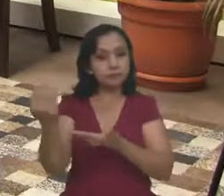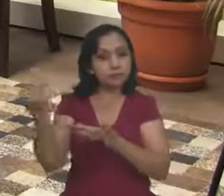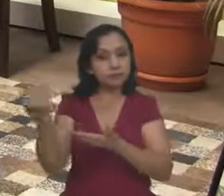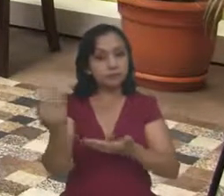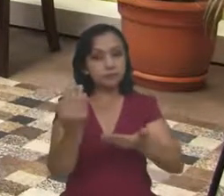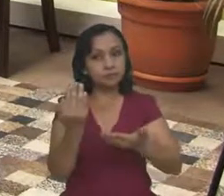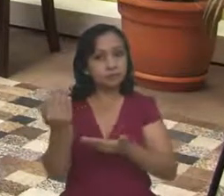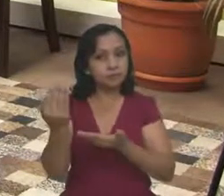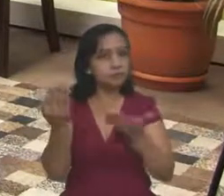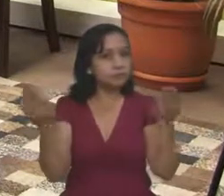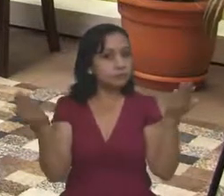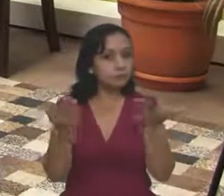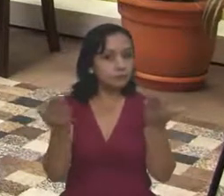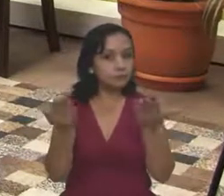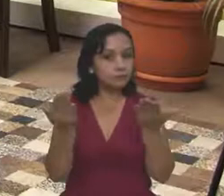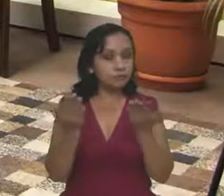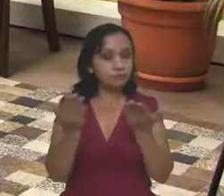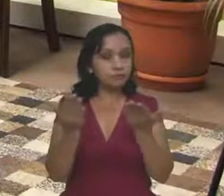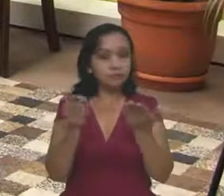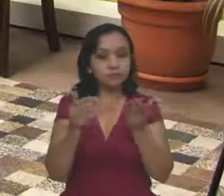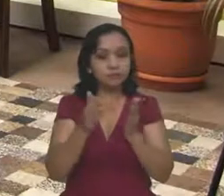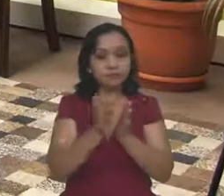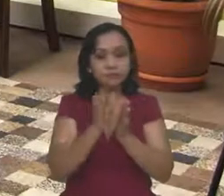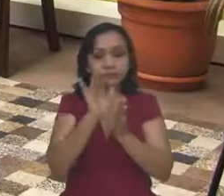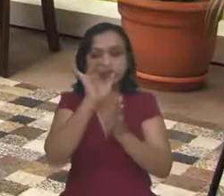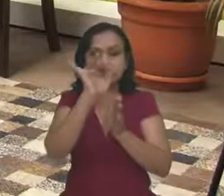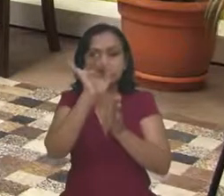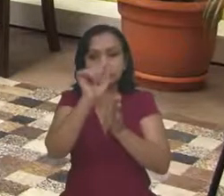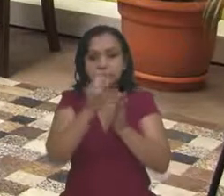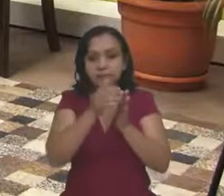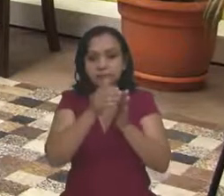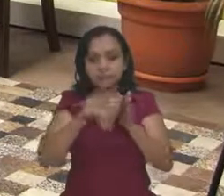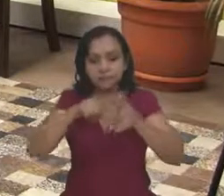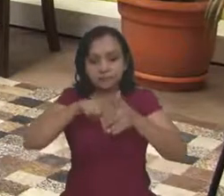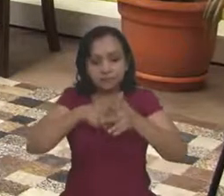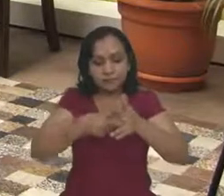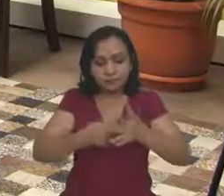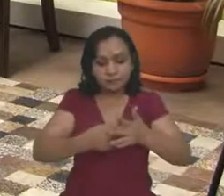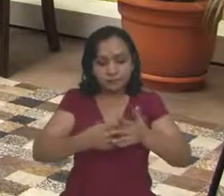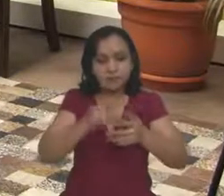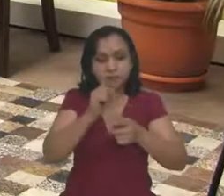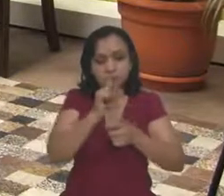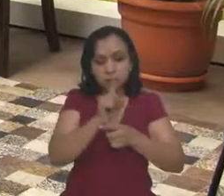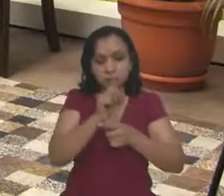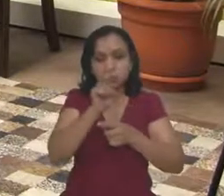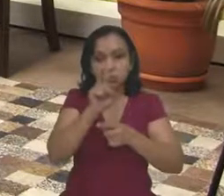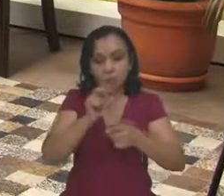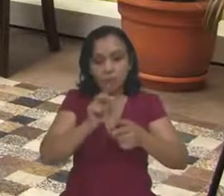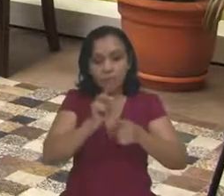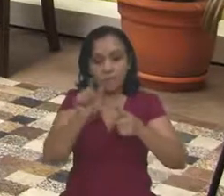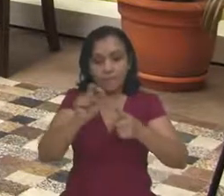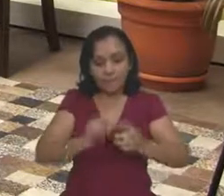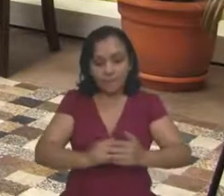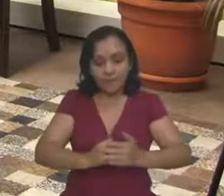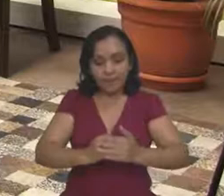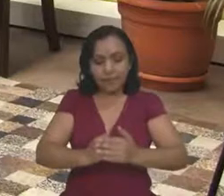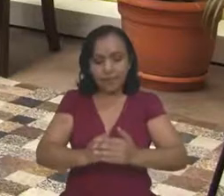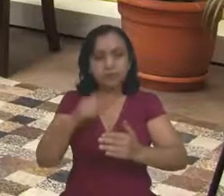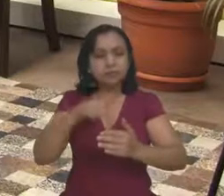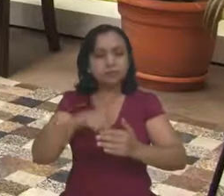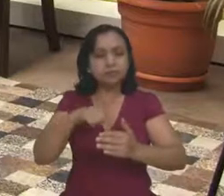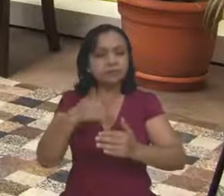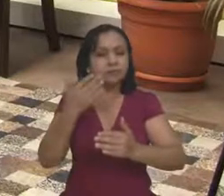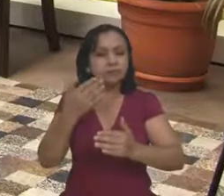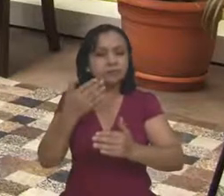si está en la fase inicial, pues, por ejemplo, 2 o 3 meses, y ya también en la parte final